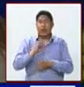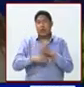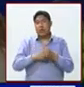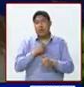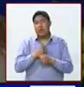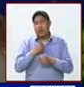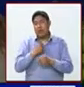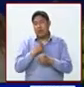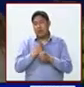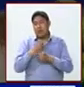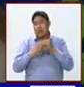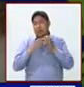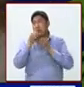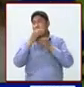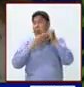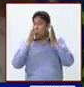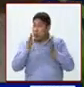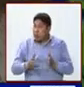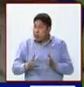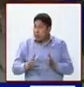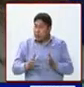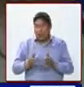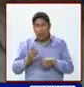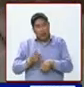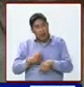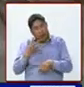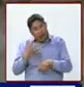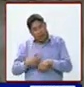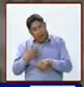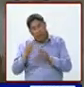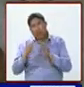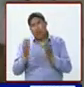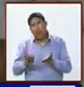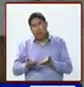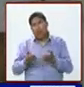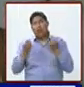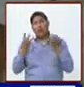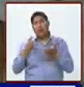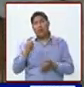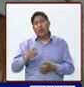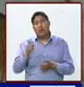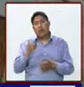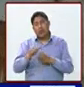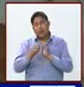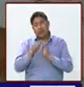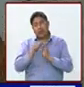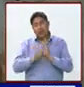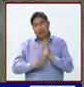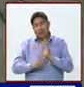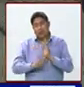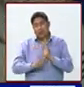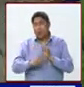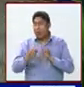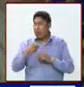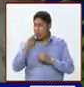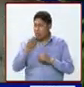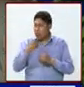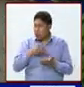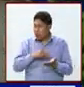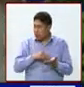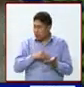de albañil y claro, a veces creo que ni va al colegio. ¿Cuánto se necesita para la operación, doña Octavia? Me ha dicho el